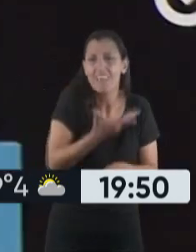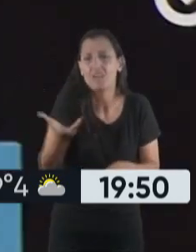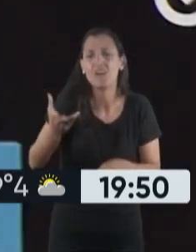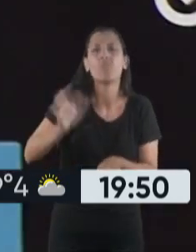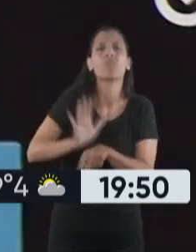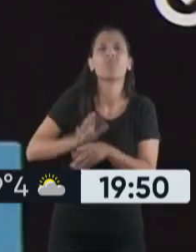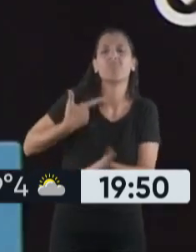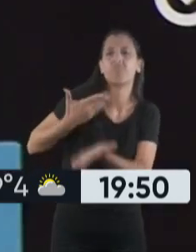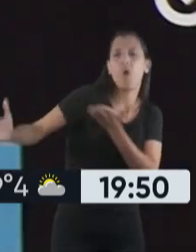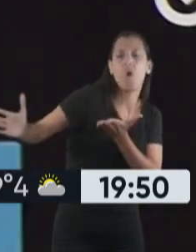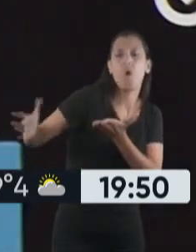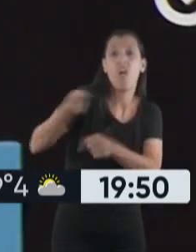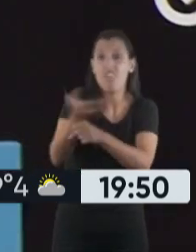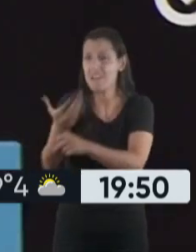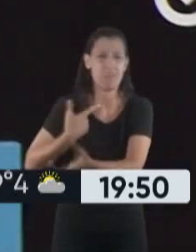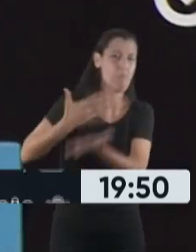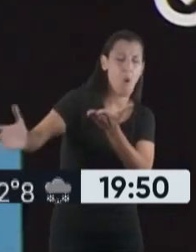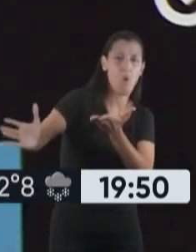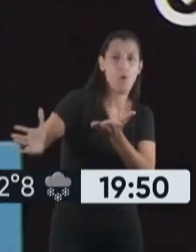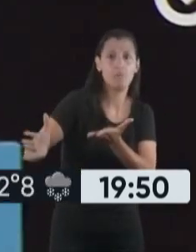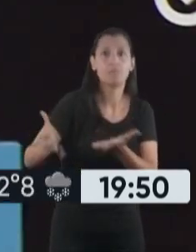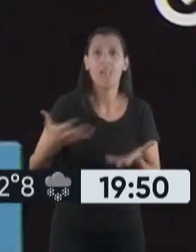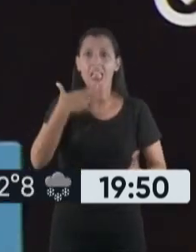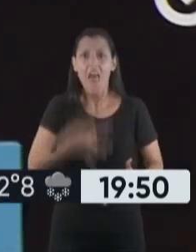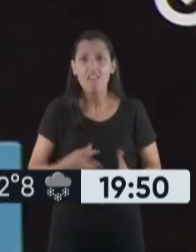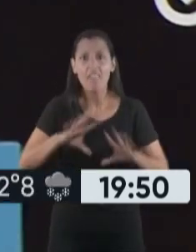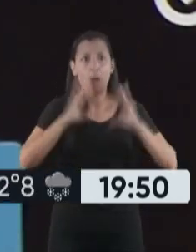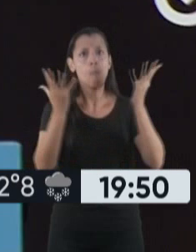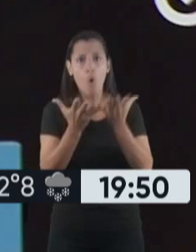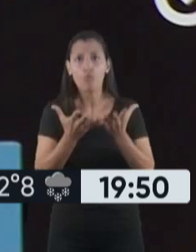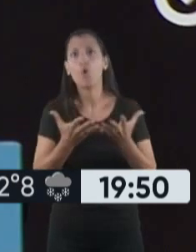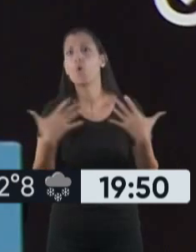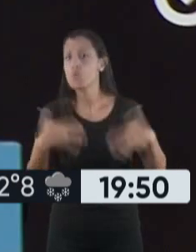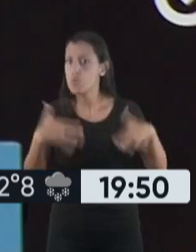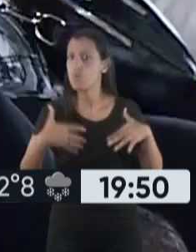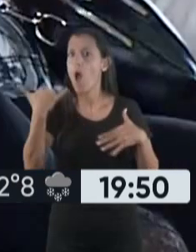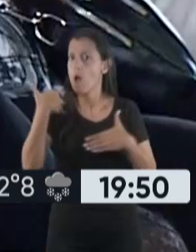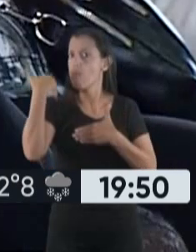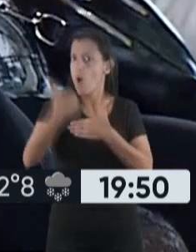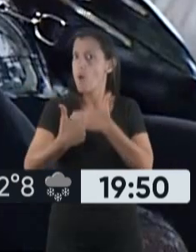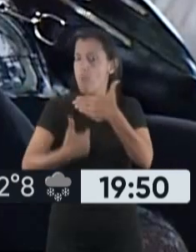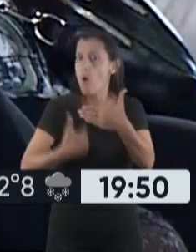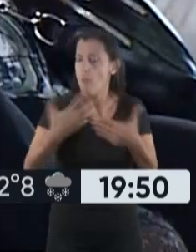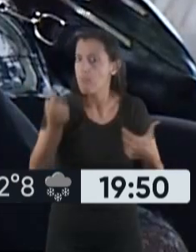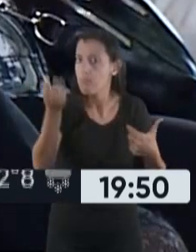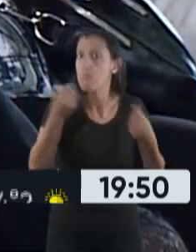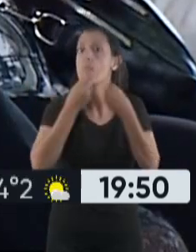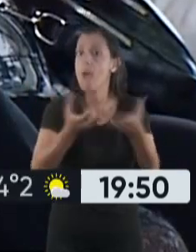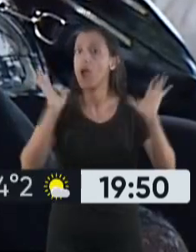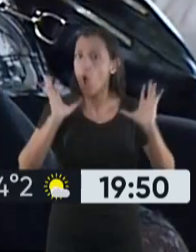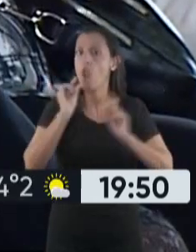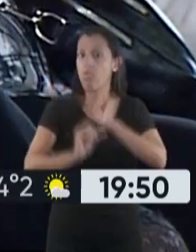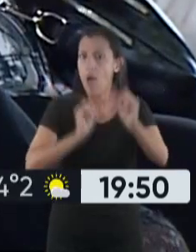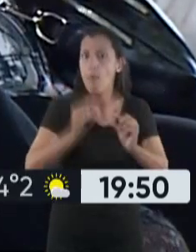diversidad. Y la verdad que el mundo fue evolucionando, insisto, para mejor, y fue